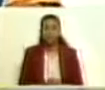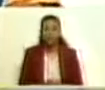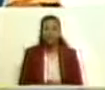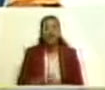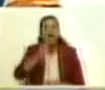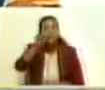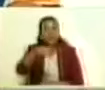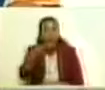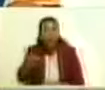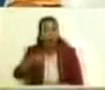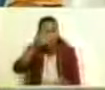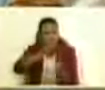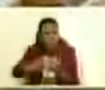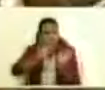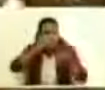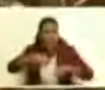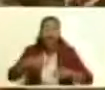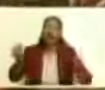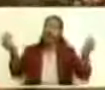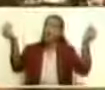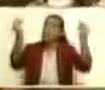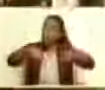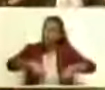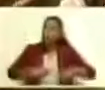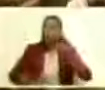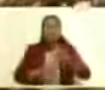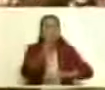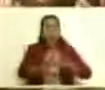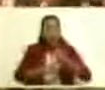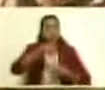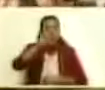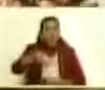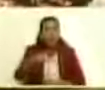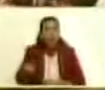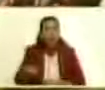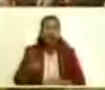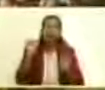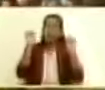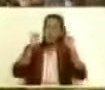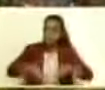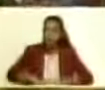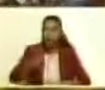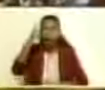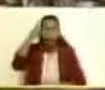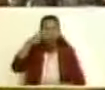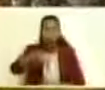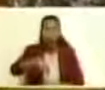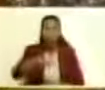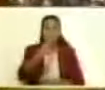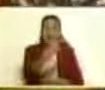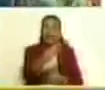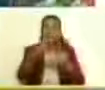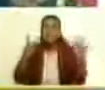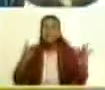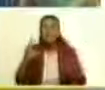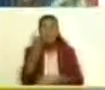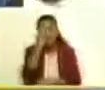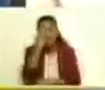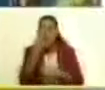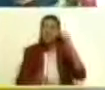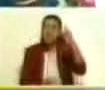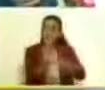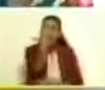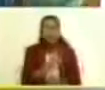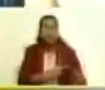¿Están de acuerdo? Lo vamos a hacer. Hoy, 27 de febrero, nace el